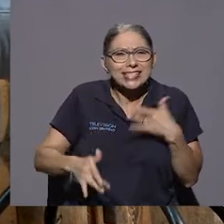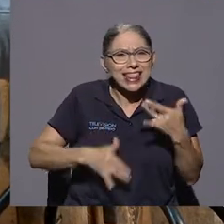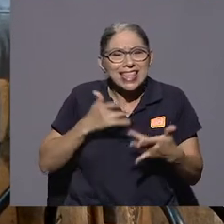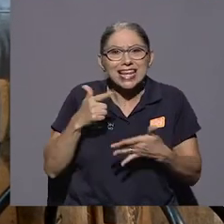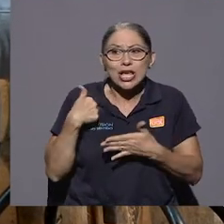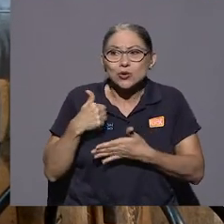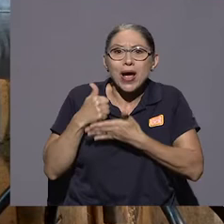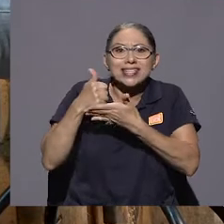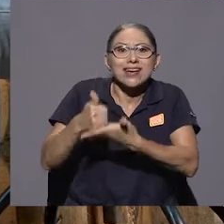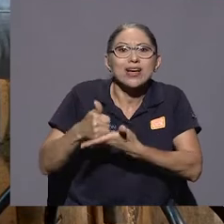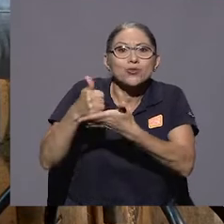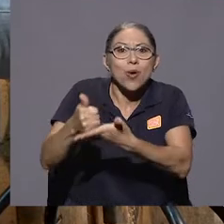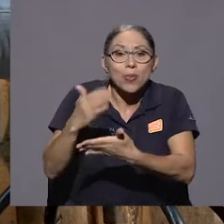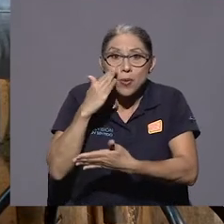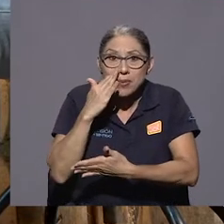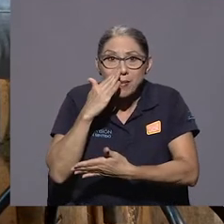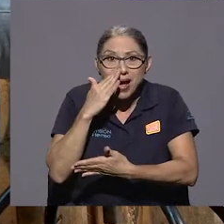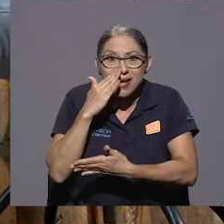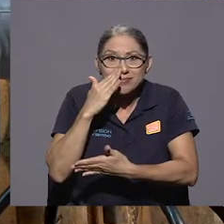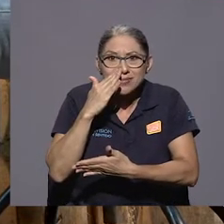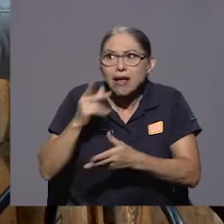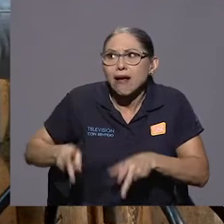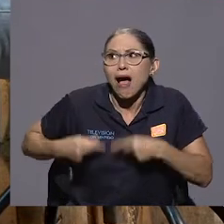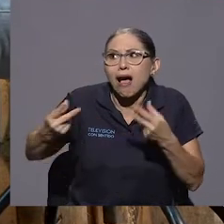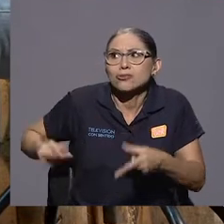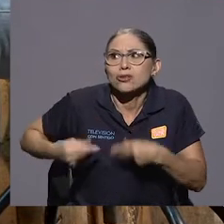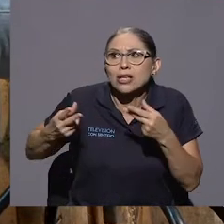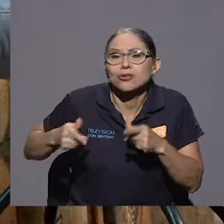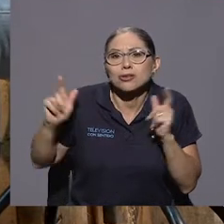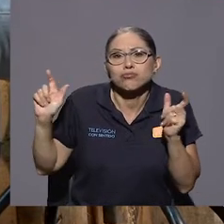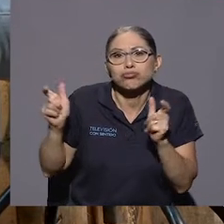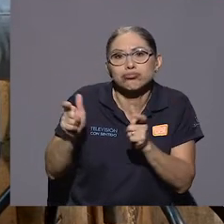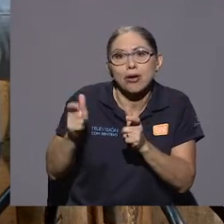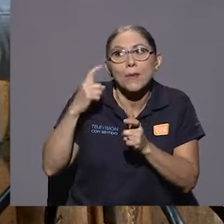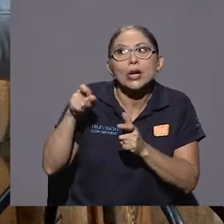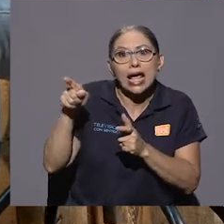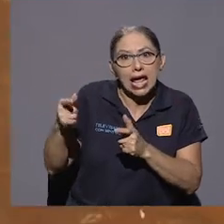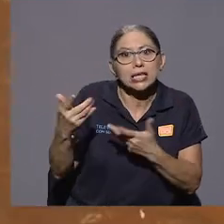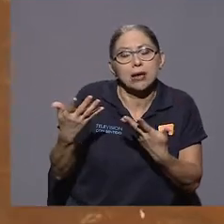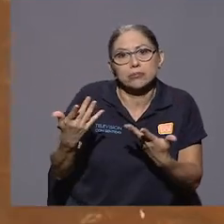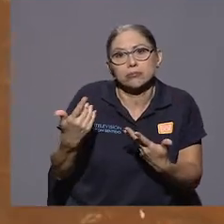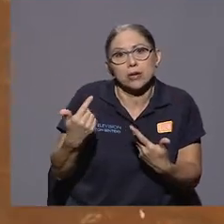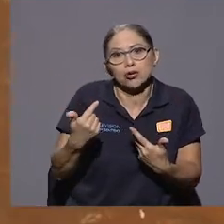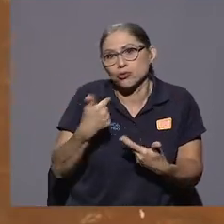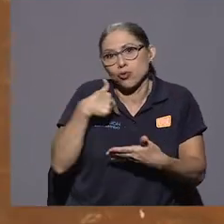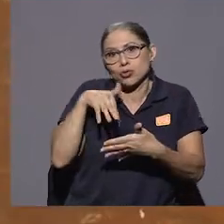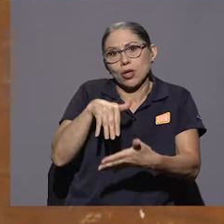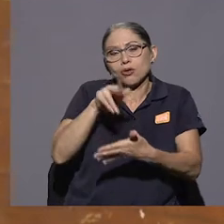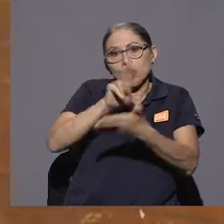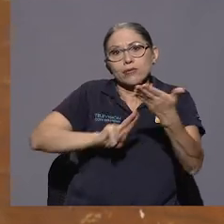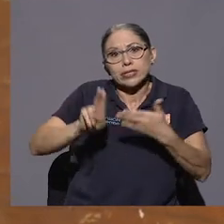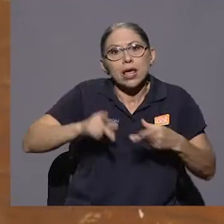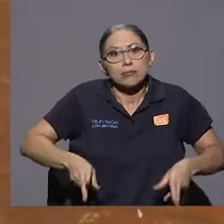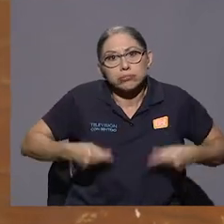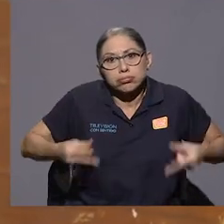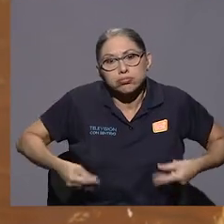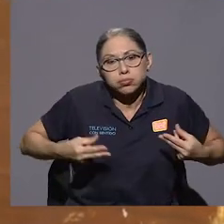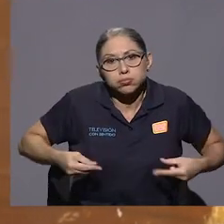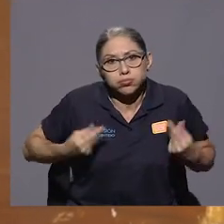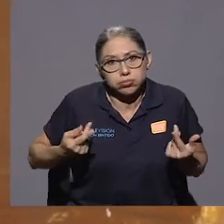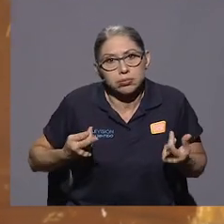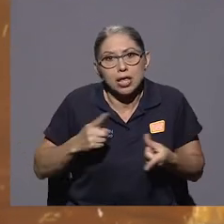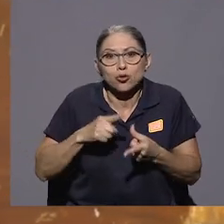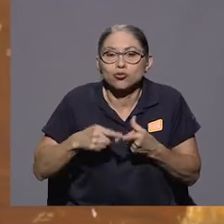mamá, reduciéndole los gastos de tener a un hijo claro, estudiando en la universidad. Y entonces yo dije, claro,